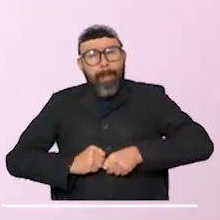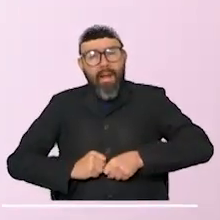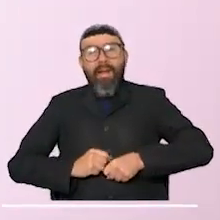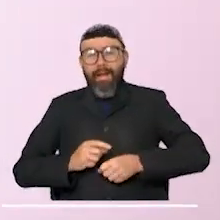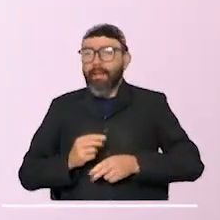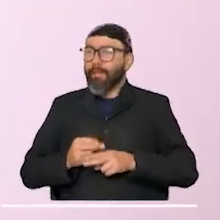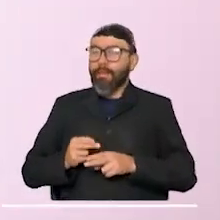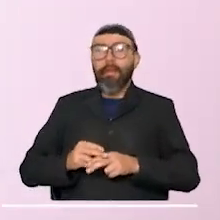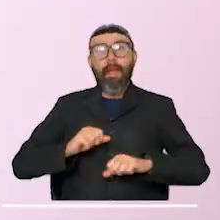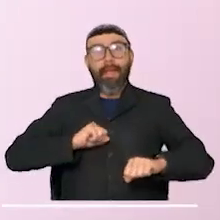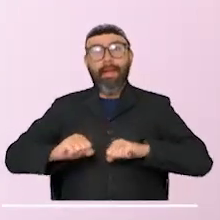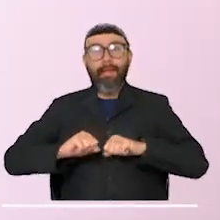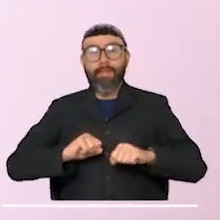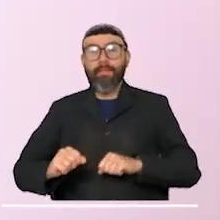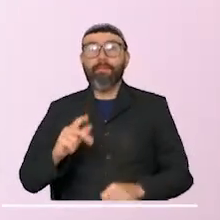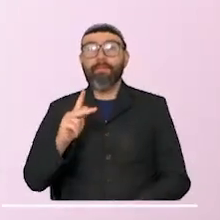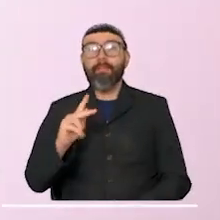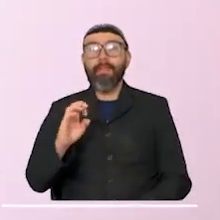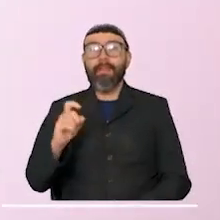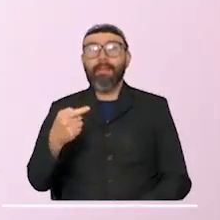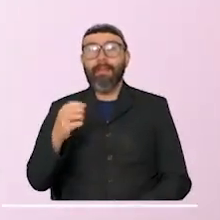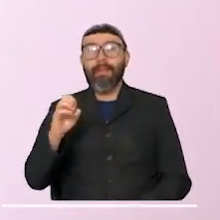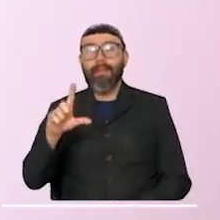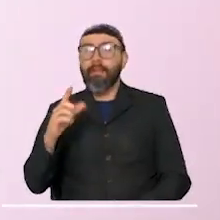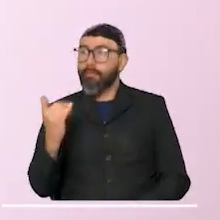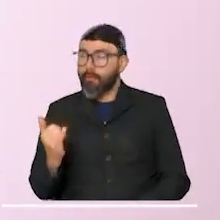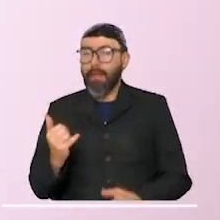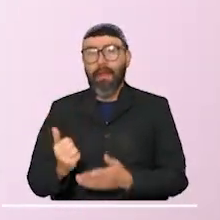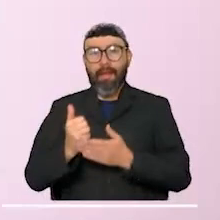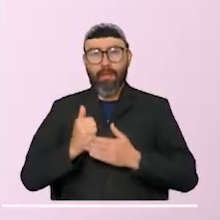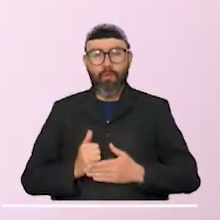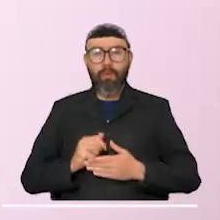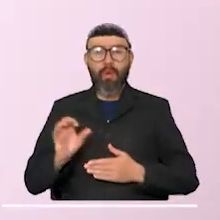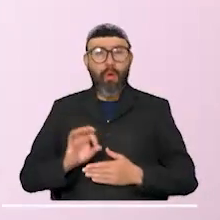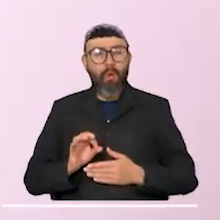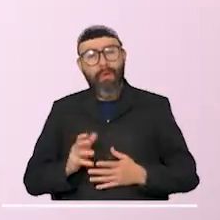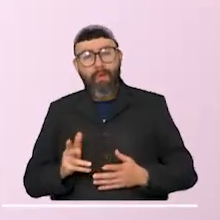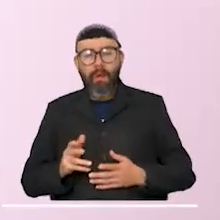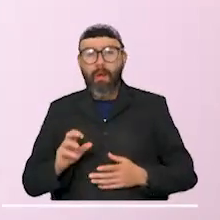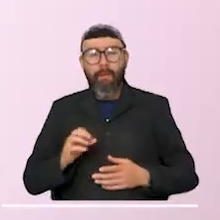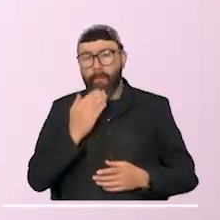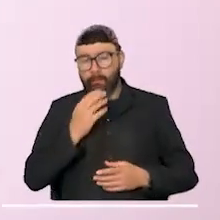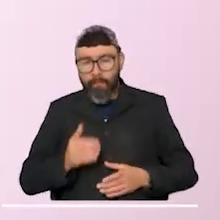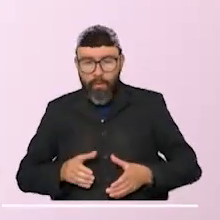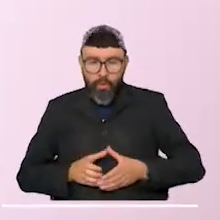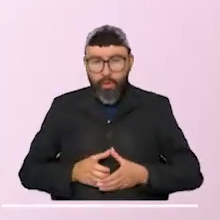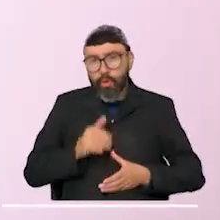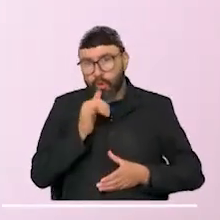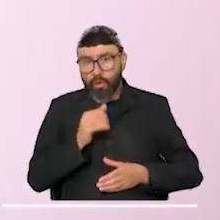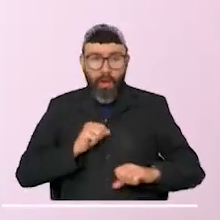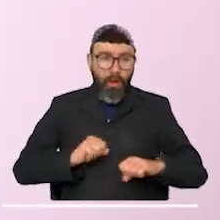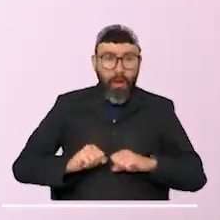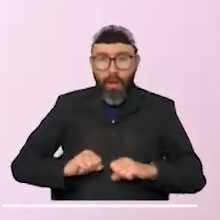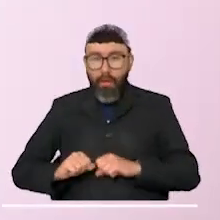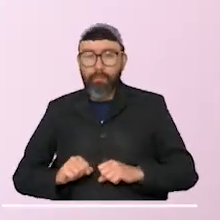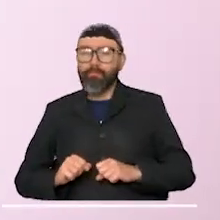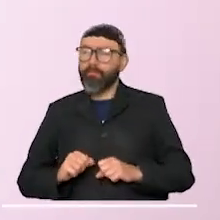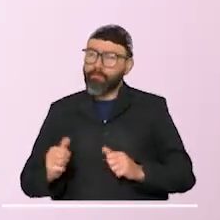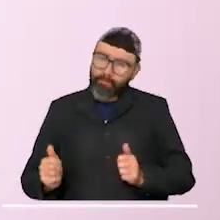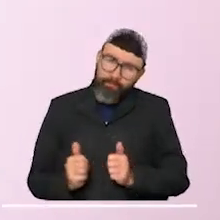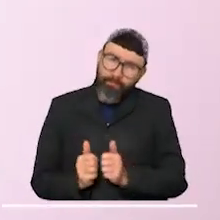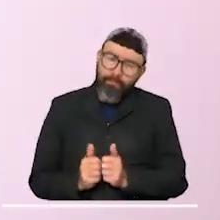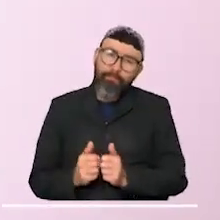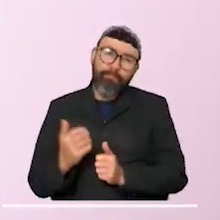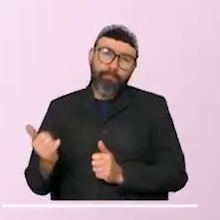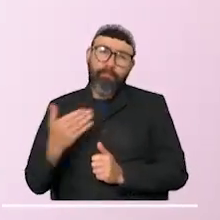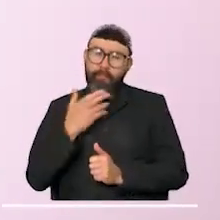empezar entonces nuevamente a contener un poquito más puede ocurrir casos de vejiga hiperactiva entonces por eso también eso de ser En compañía Pues debe